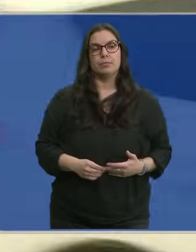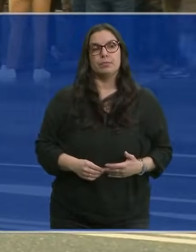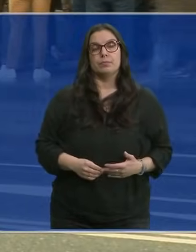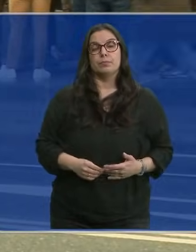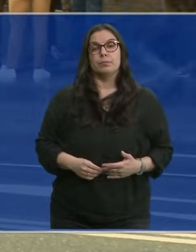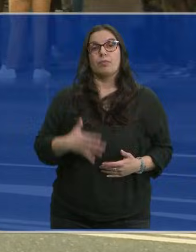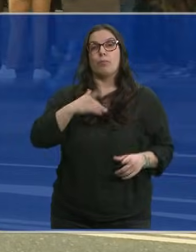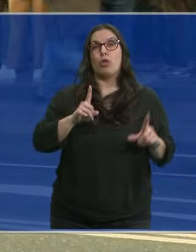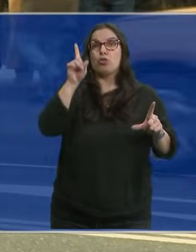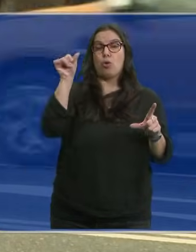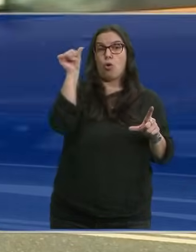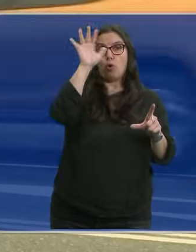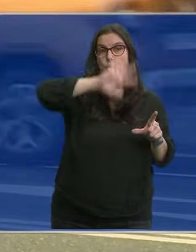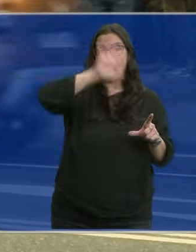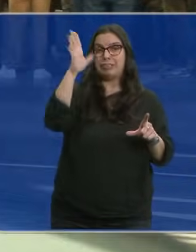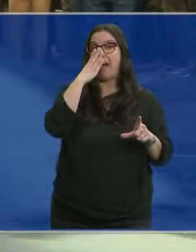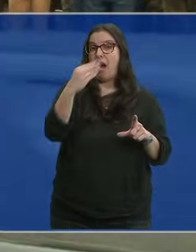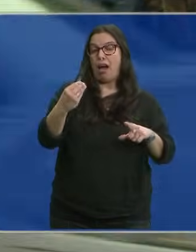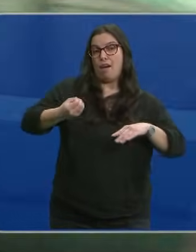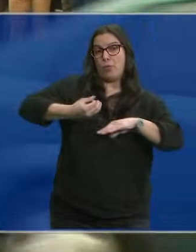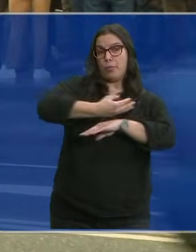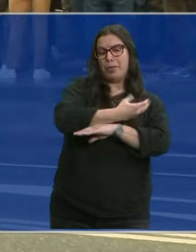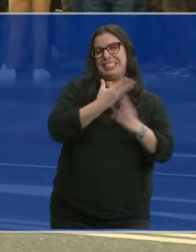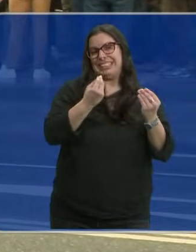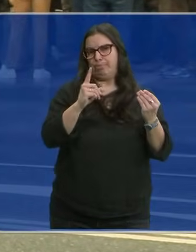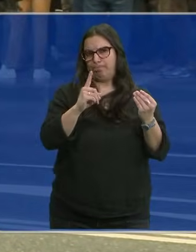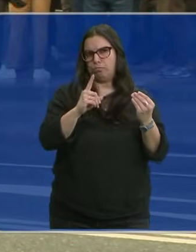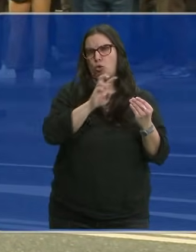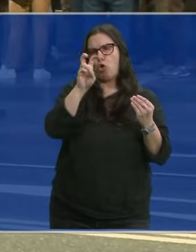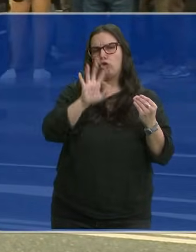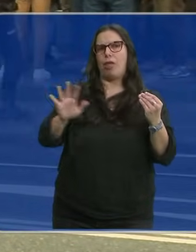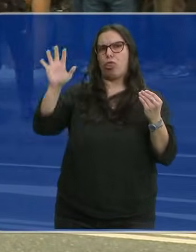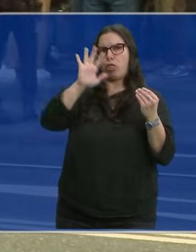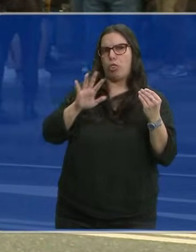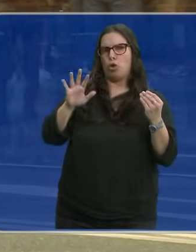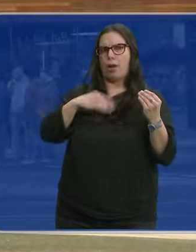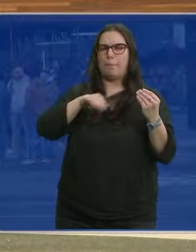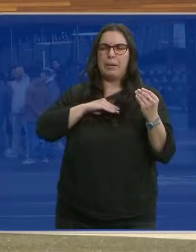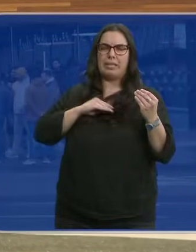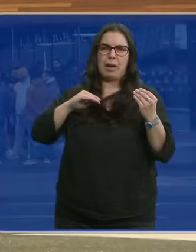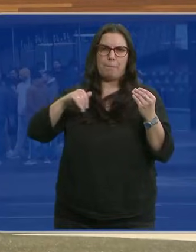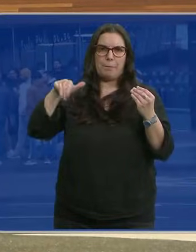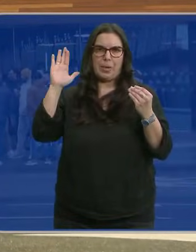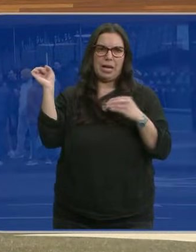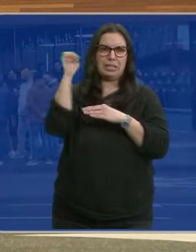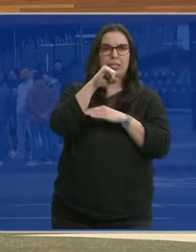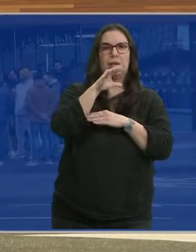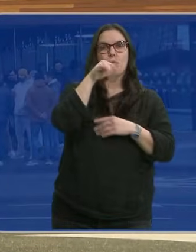Quizá en el noroeste las incidencias en la alta velocidad no son tantas como en otras partes del país porque la línea